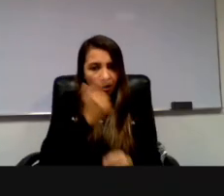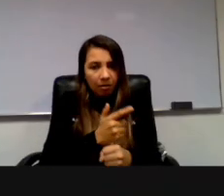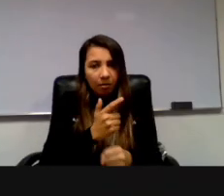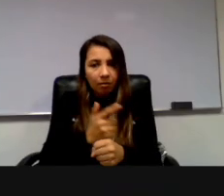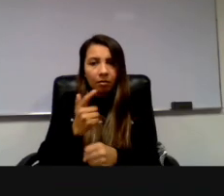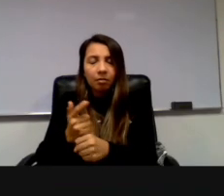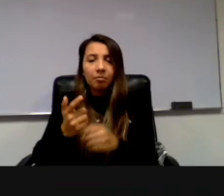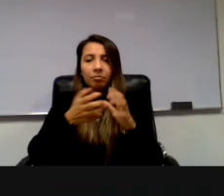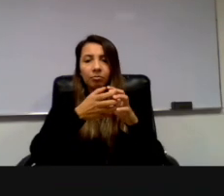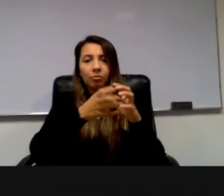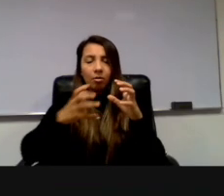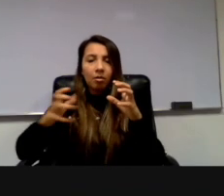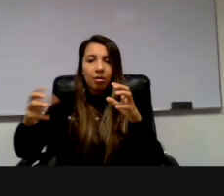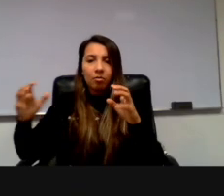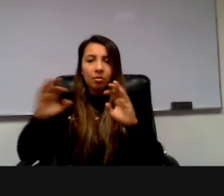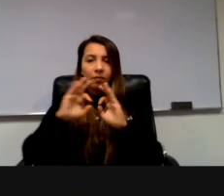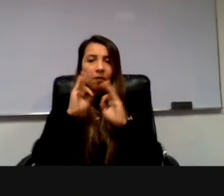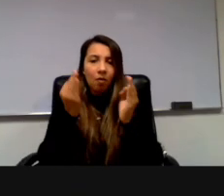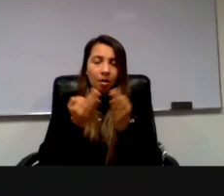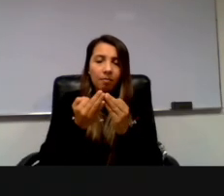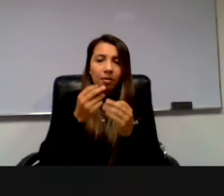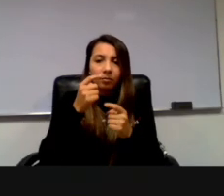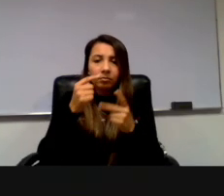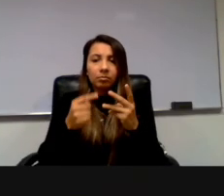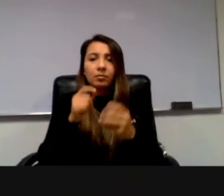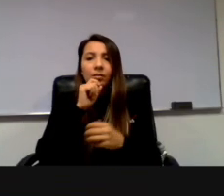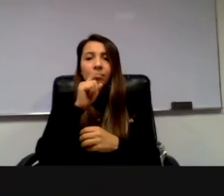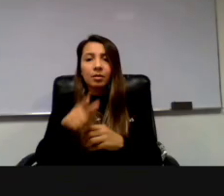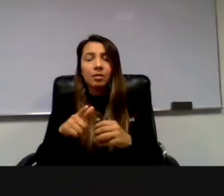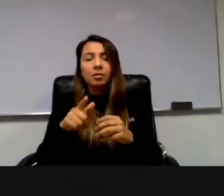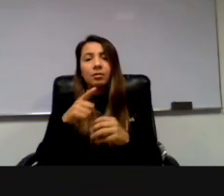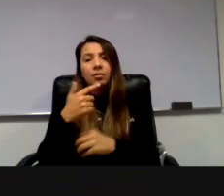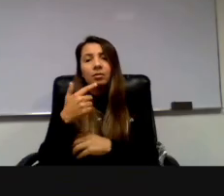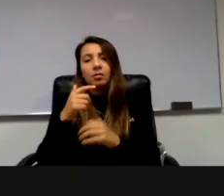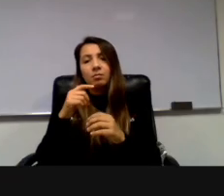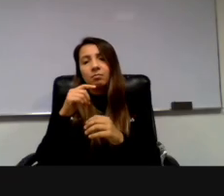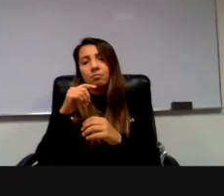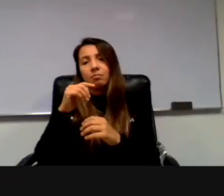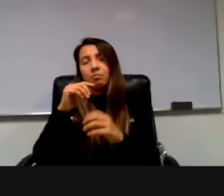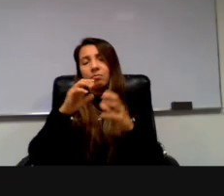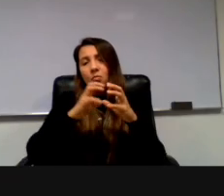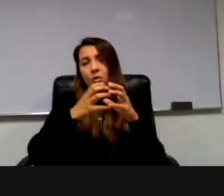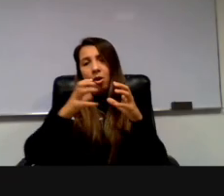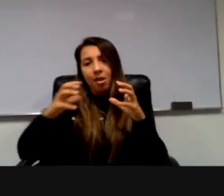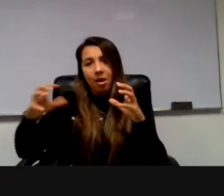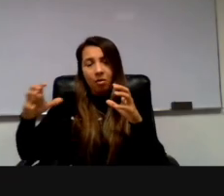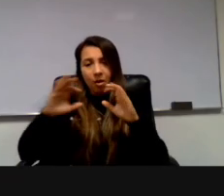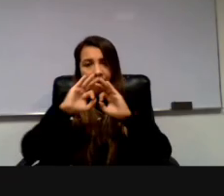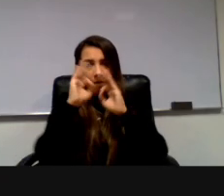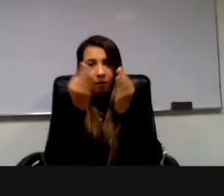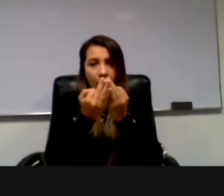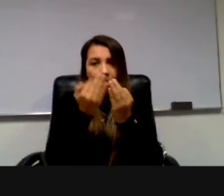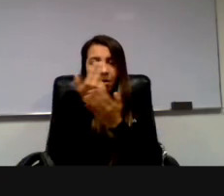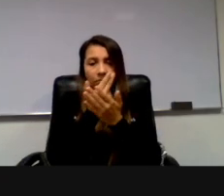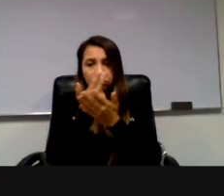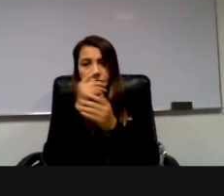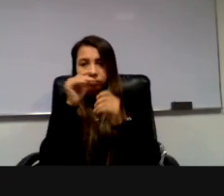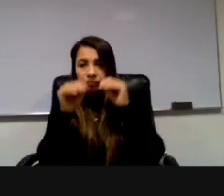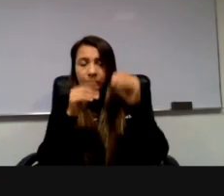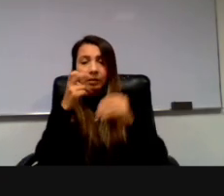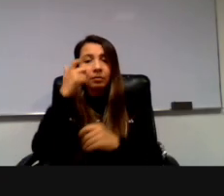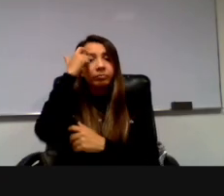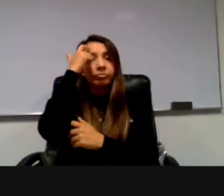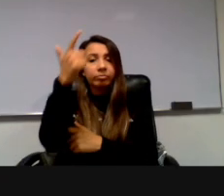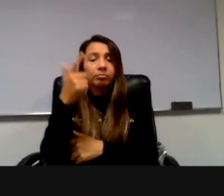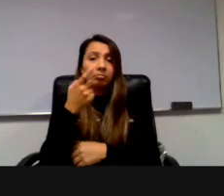documentos históricos, y entre ellos, pues propusieron también la idea del reloj molecular. Y entonces, pues me parece que es una lección muy